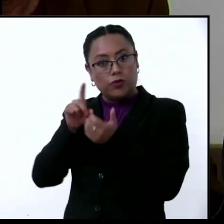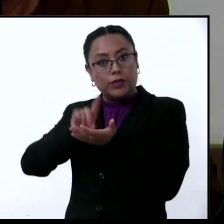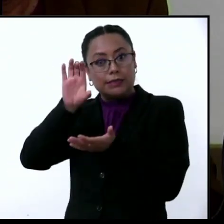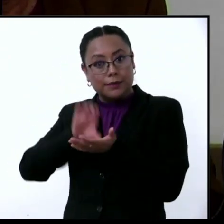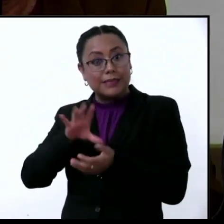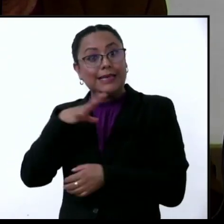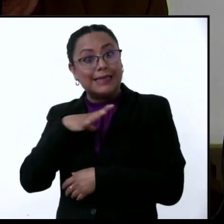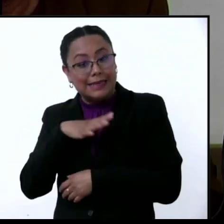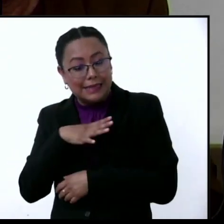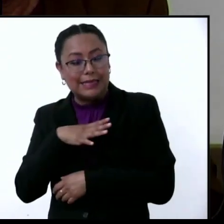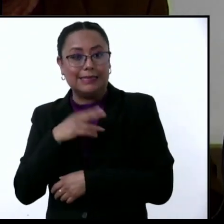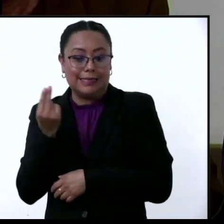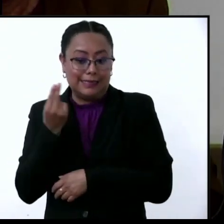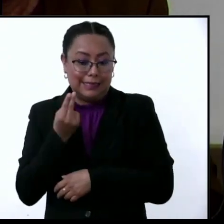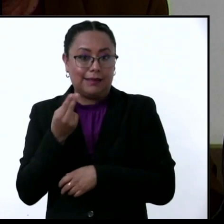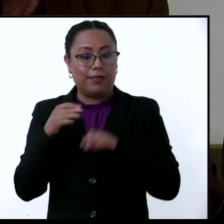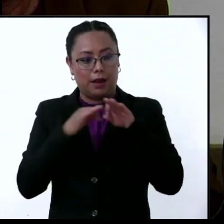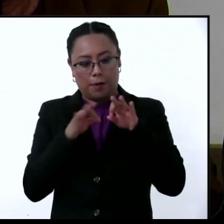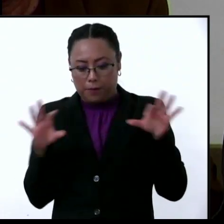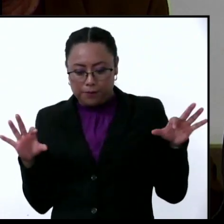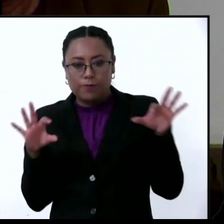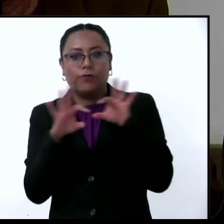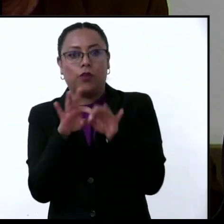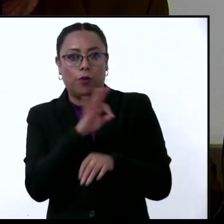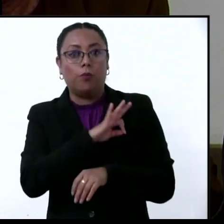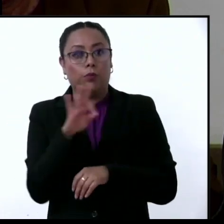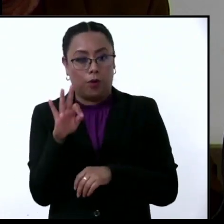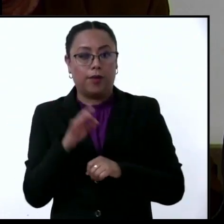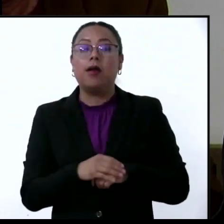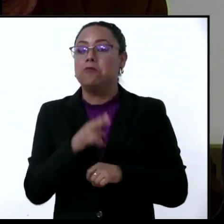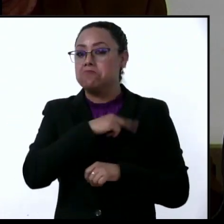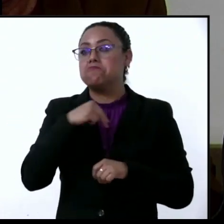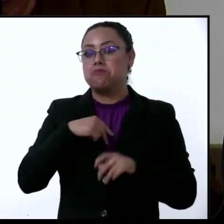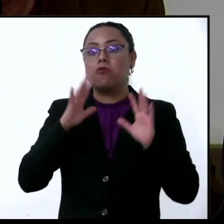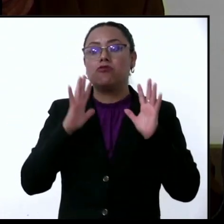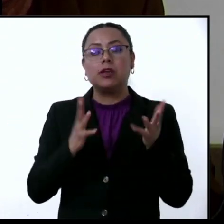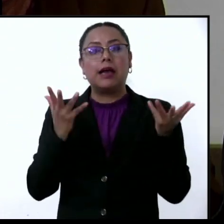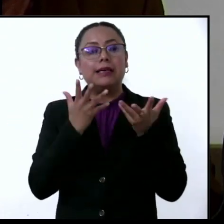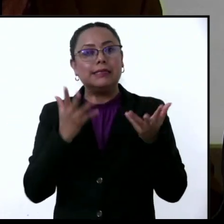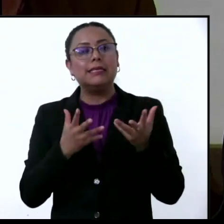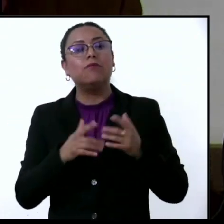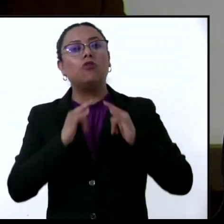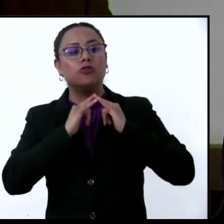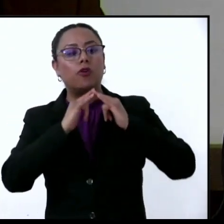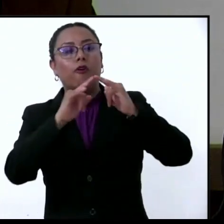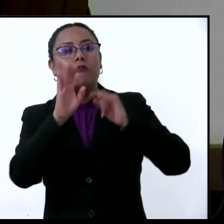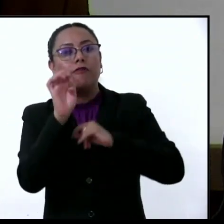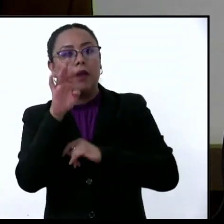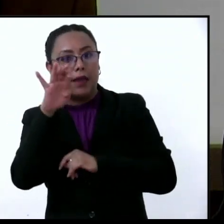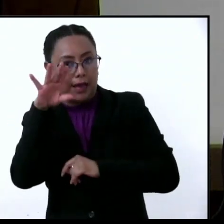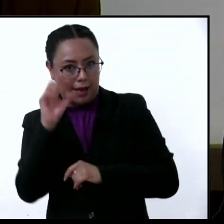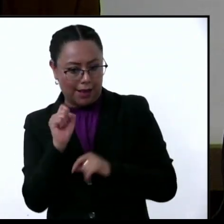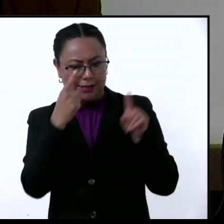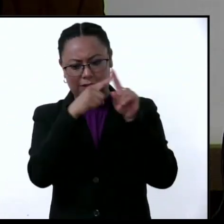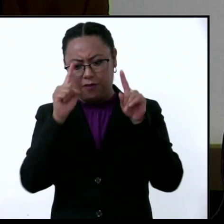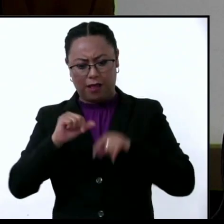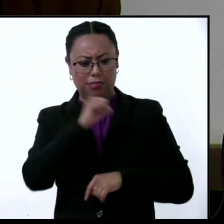una actividad de carácter laboral. Hemos realizado diversas ferias en